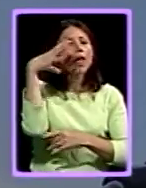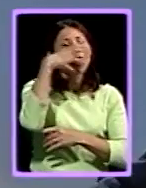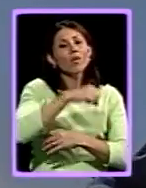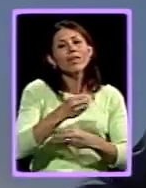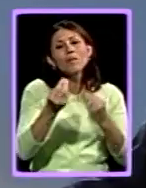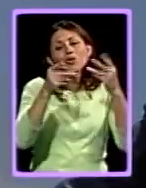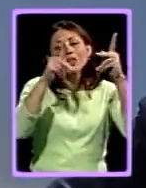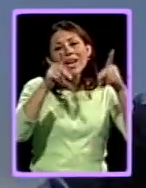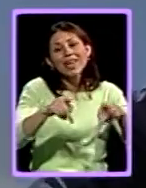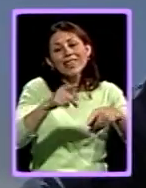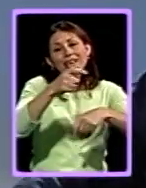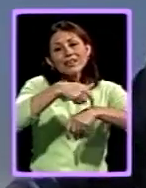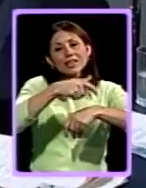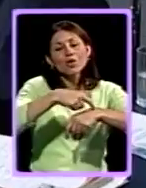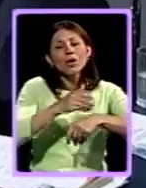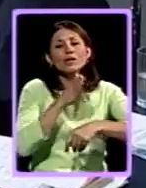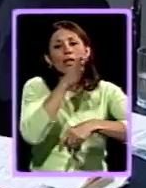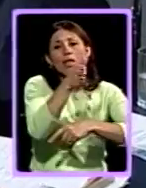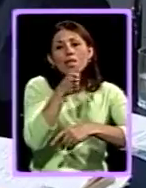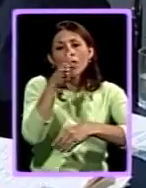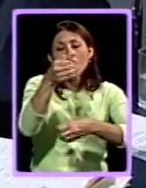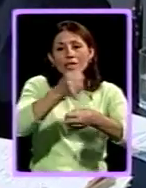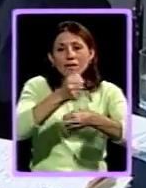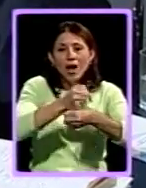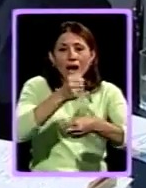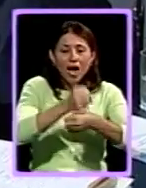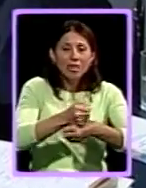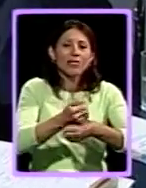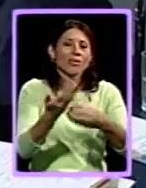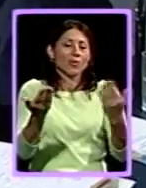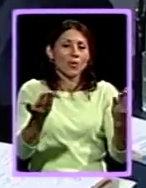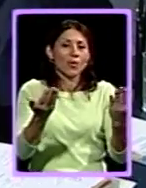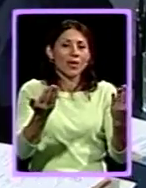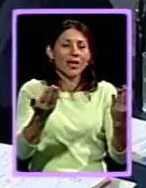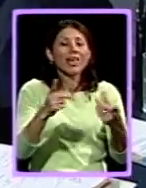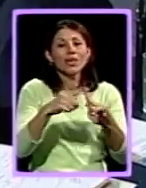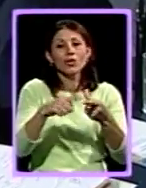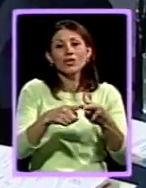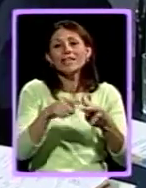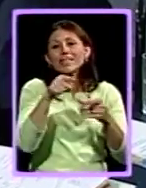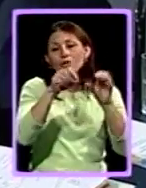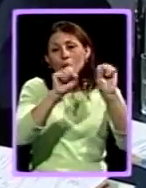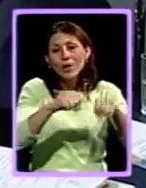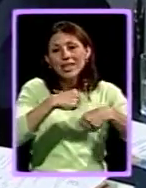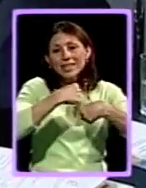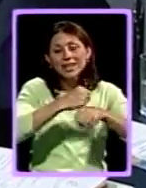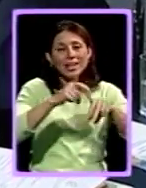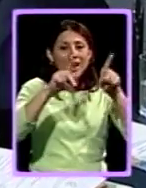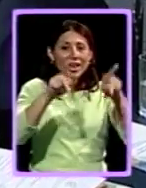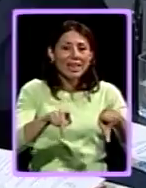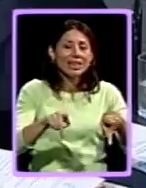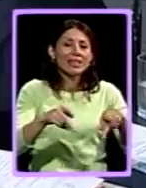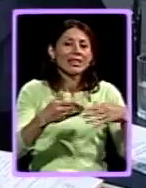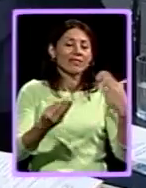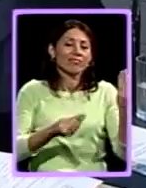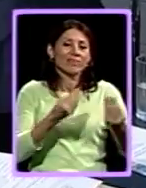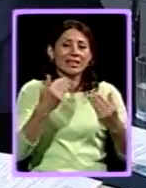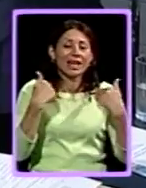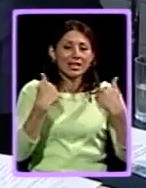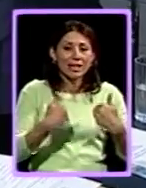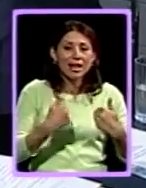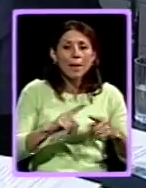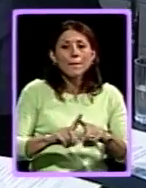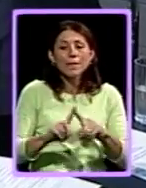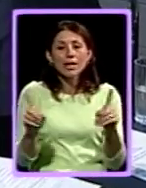en el medio, incluso los mismos partidos dejando mensajes por teléfono y tal, que eso podía hacer que la gente pues se cansara y no contestara por email.